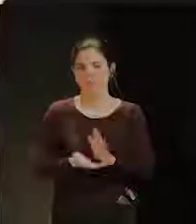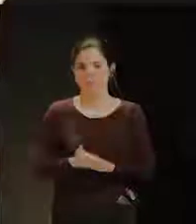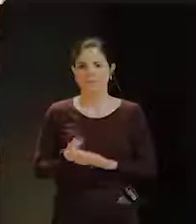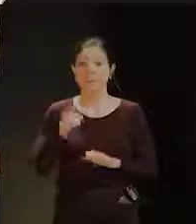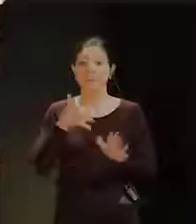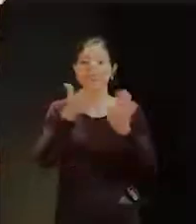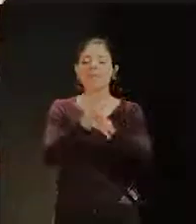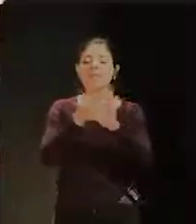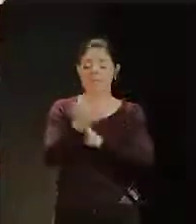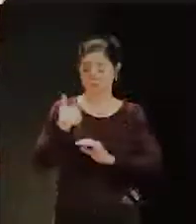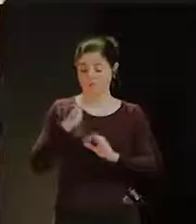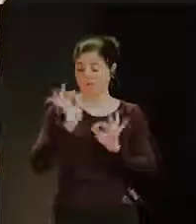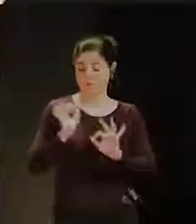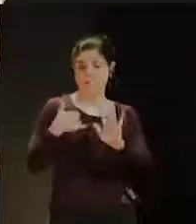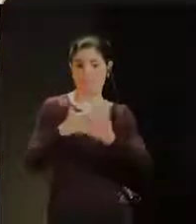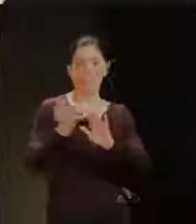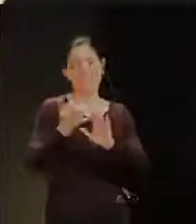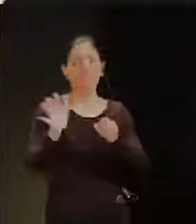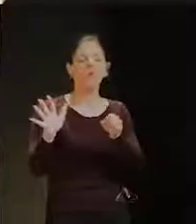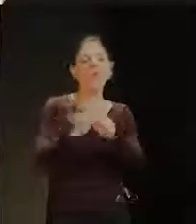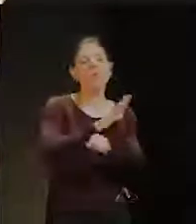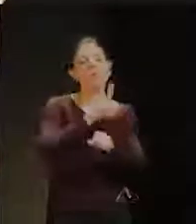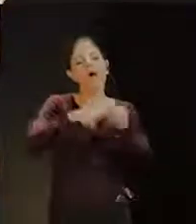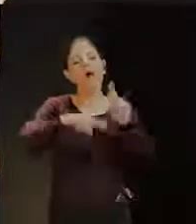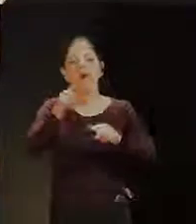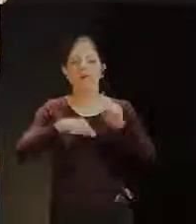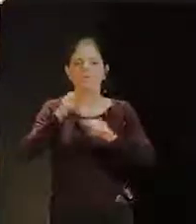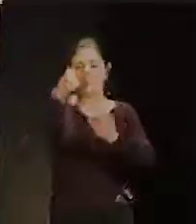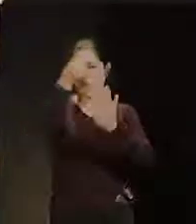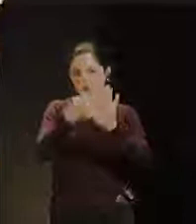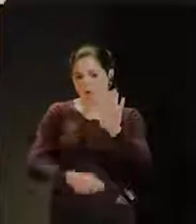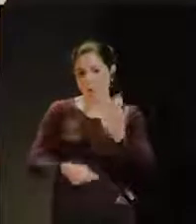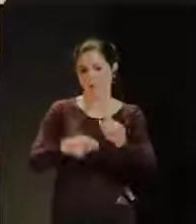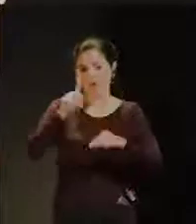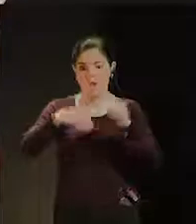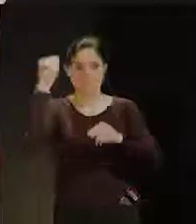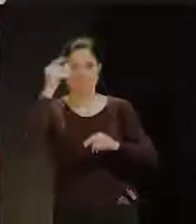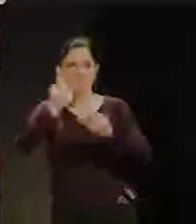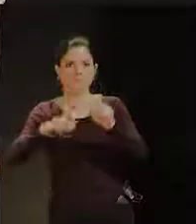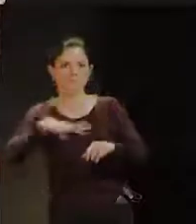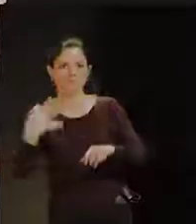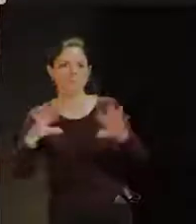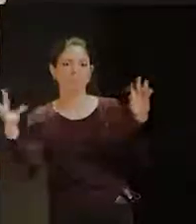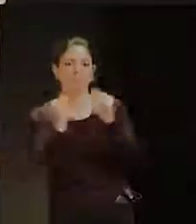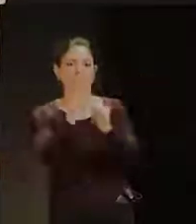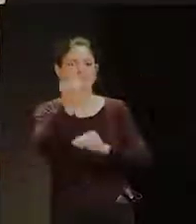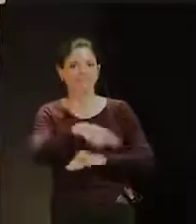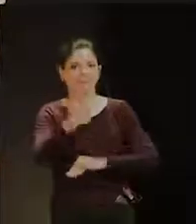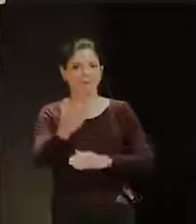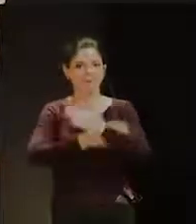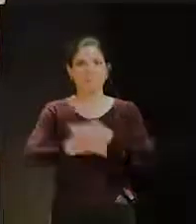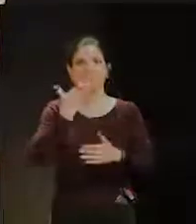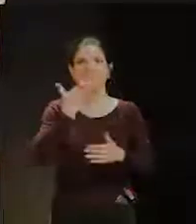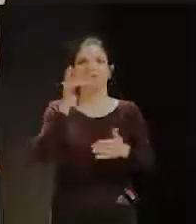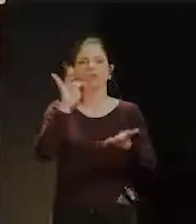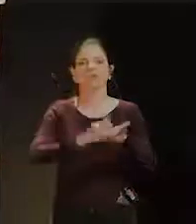La definición que acabo de ofrecer cubre una serie de condiciones que muchas personas quizás no piensan, sean una discapacidad,